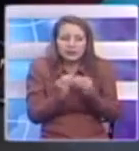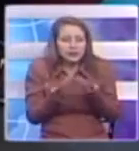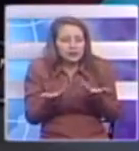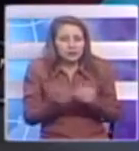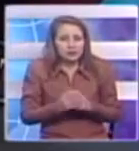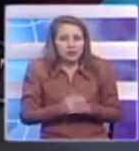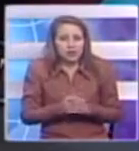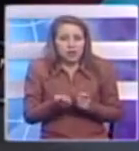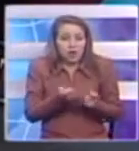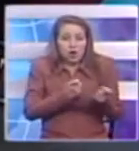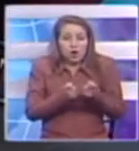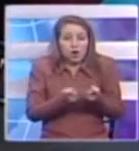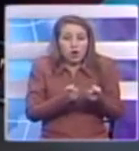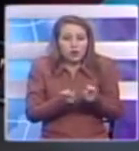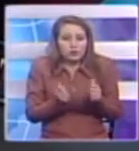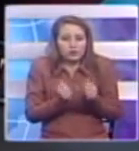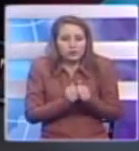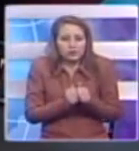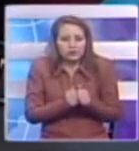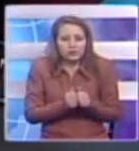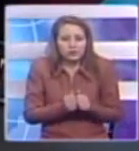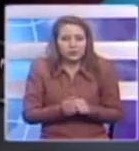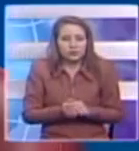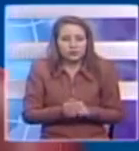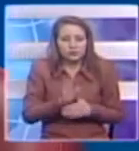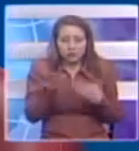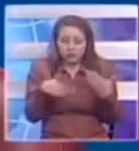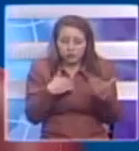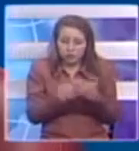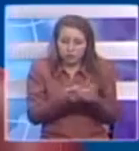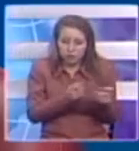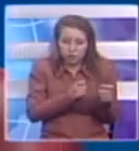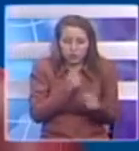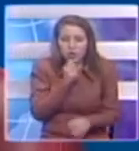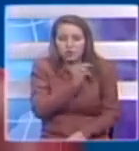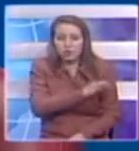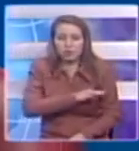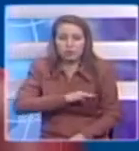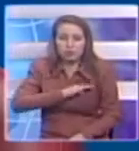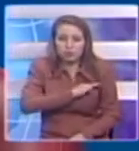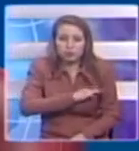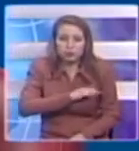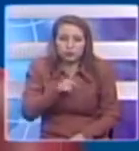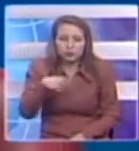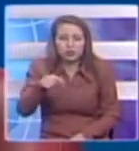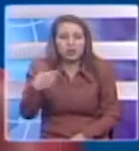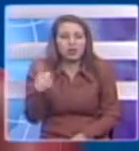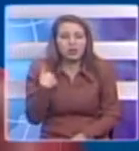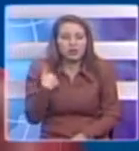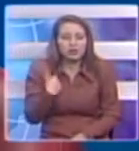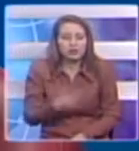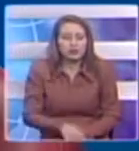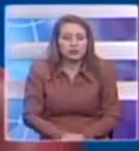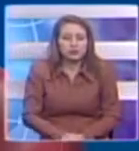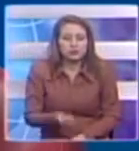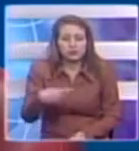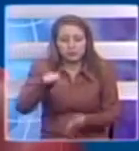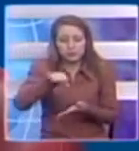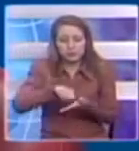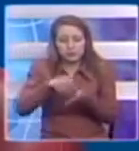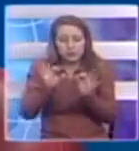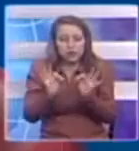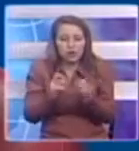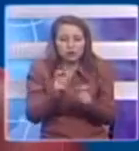de control por parte de todos, de los municipios que tienen las